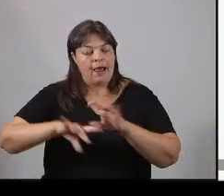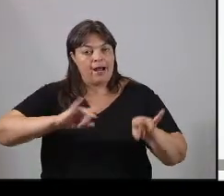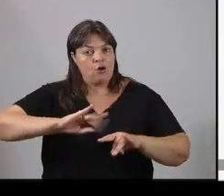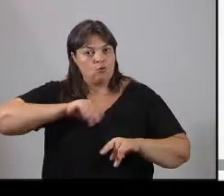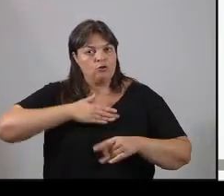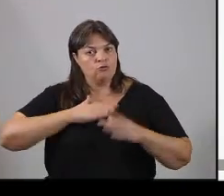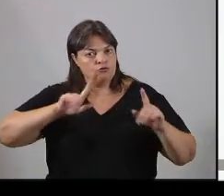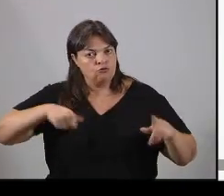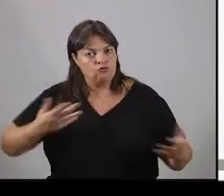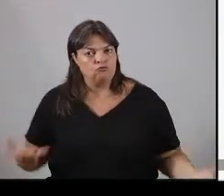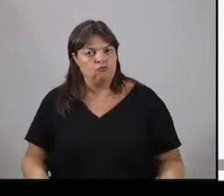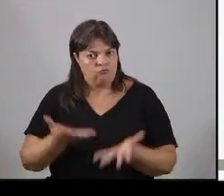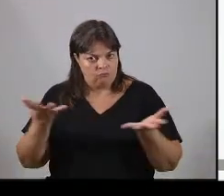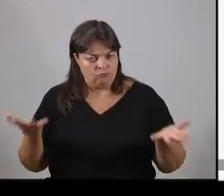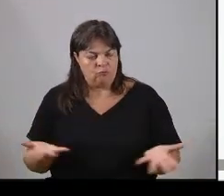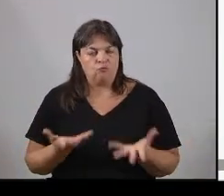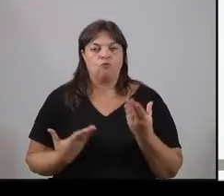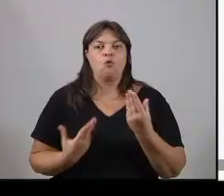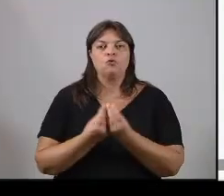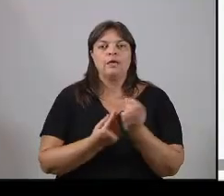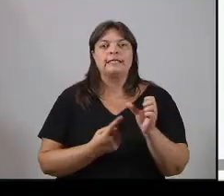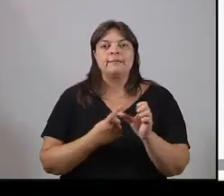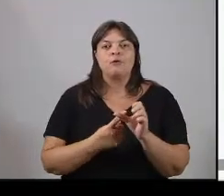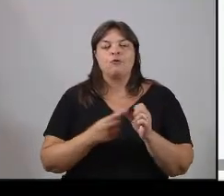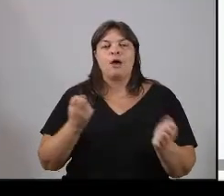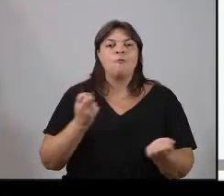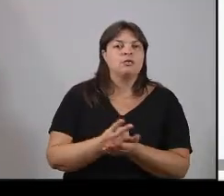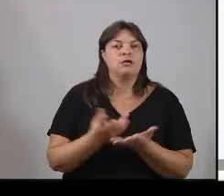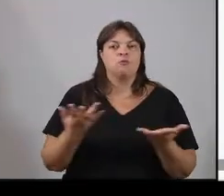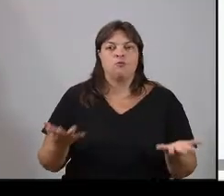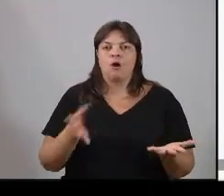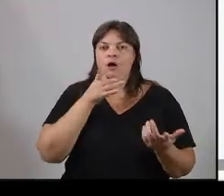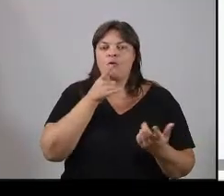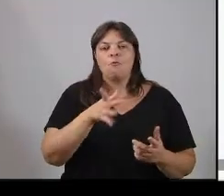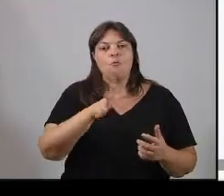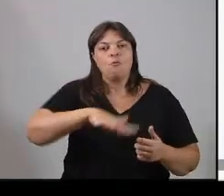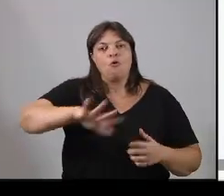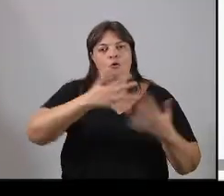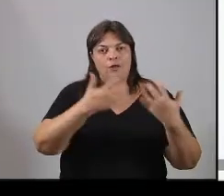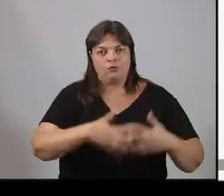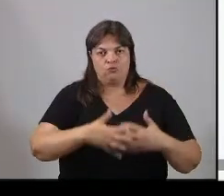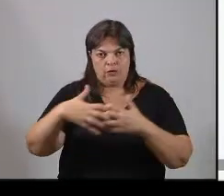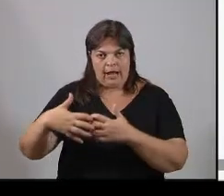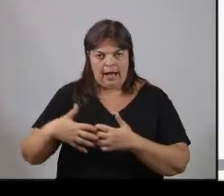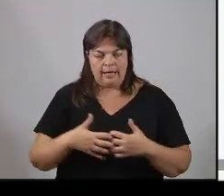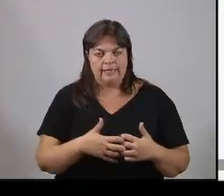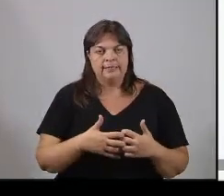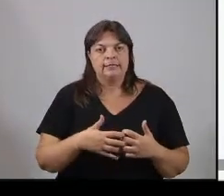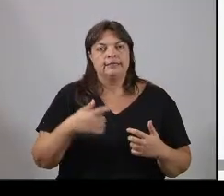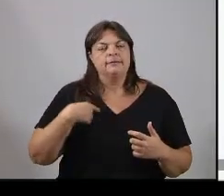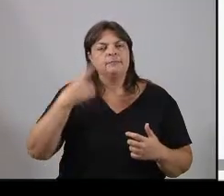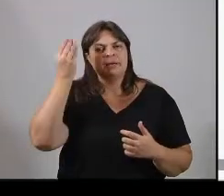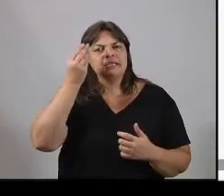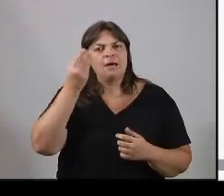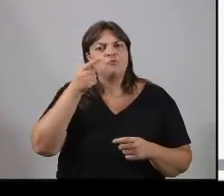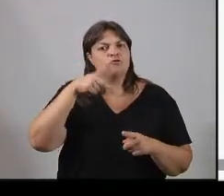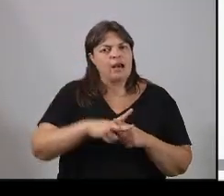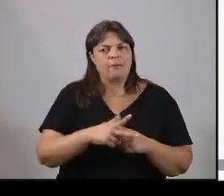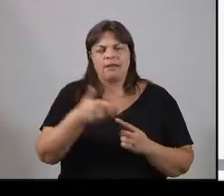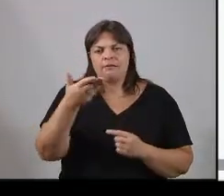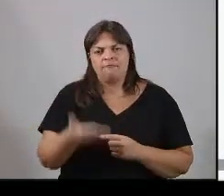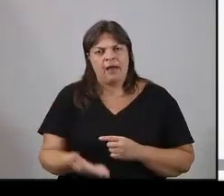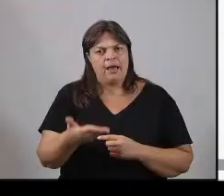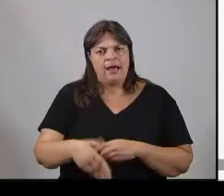región. La Junta de Extremadura apuesta por los polígonos industriales. Creemos que son una herramienta clave